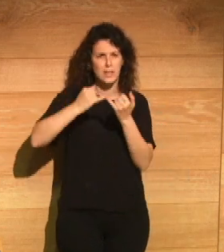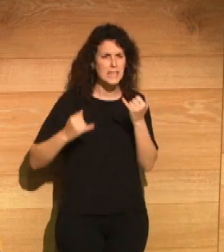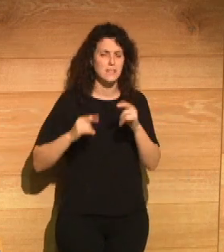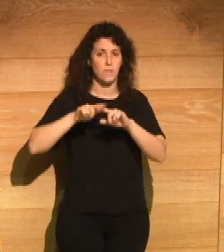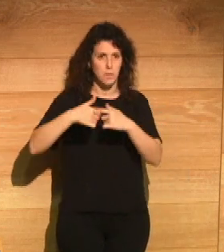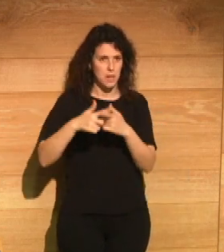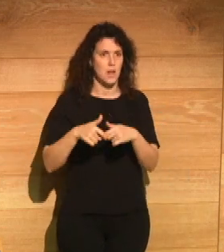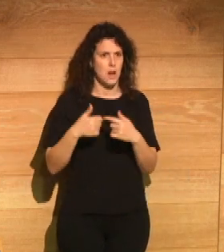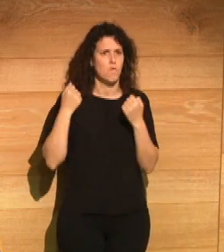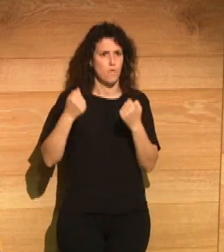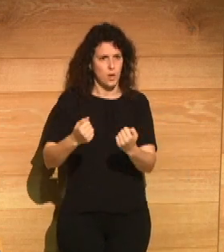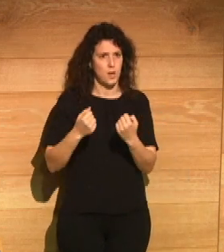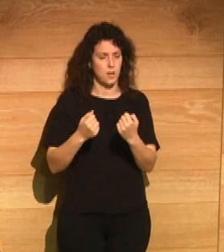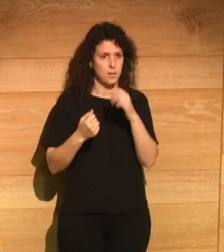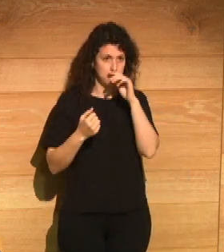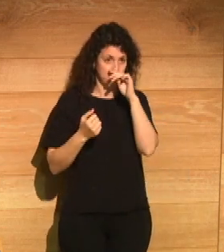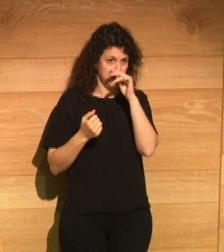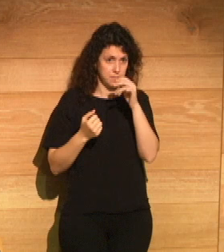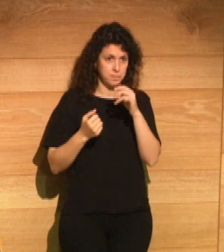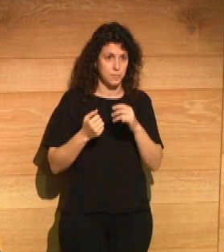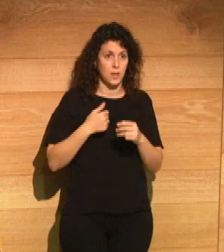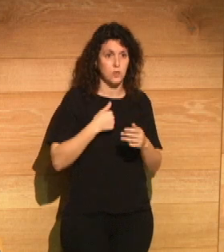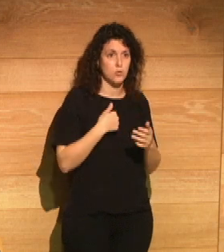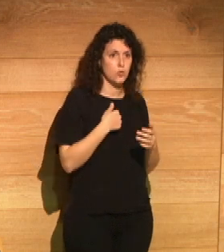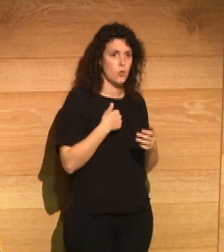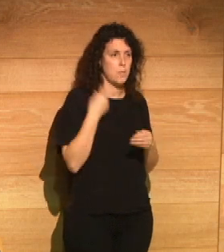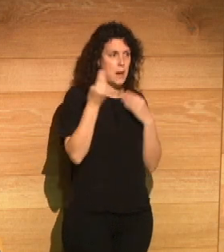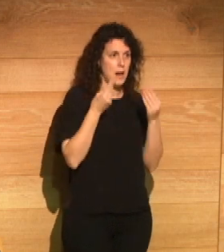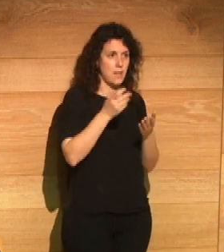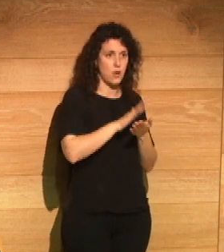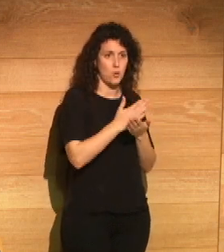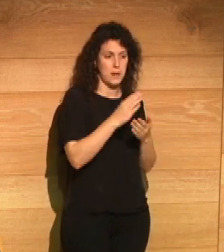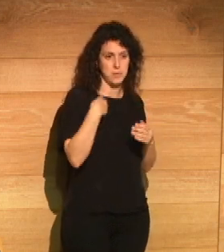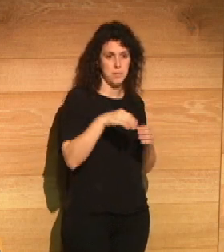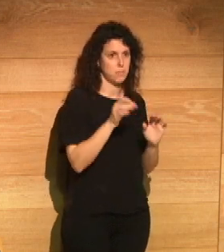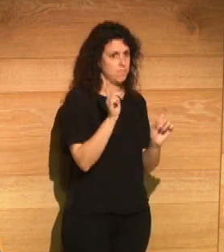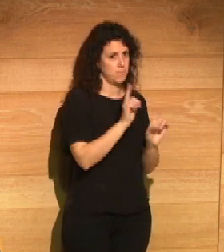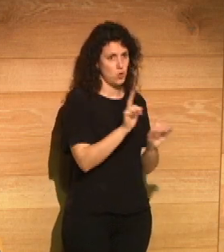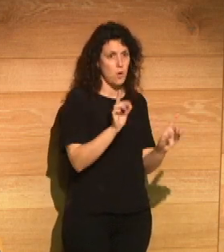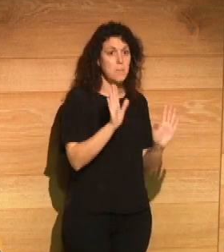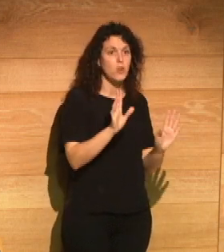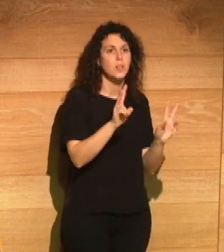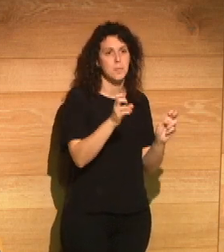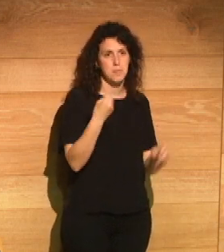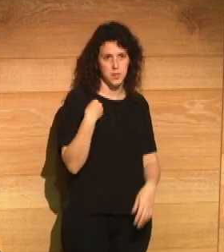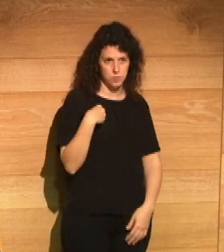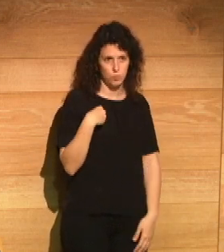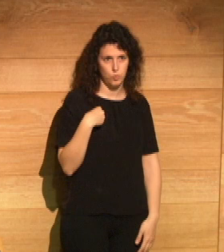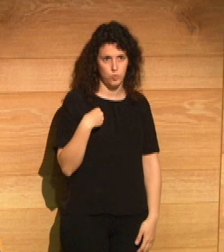familia. Y no era la novela que yo había tenido planeada, pero era una novela sobre eso.